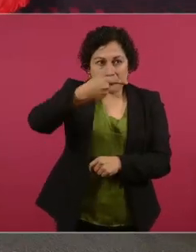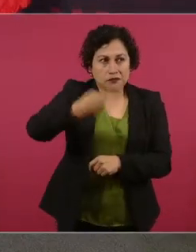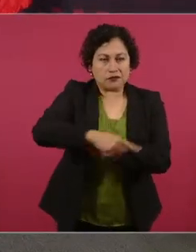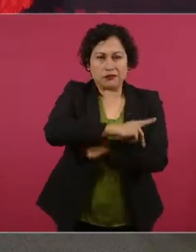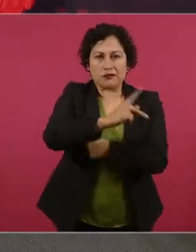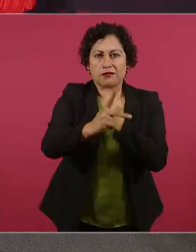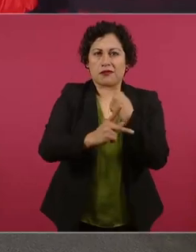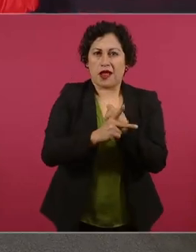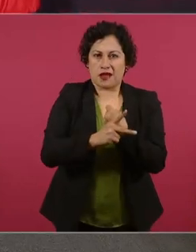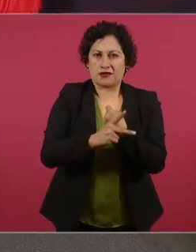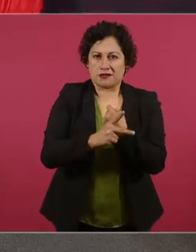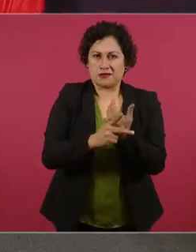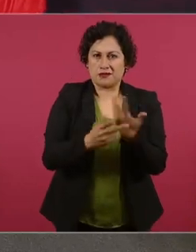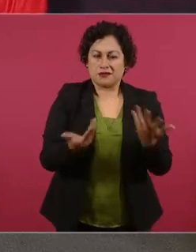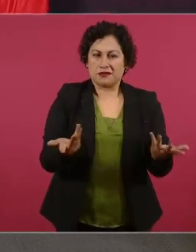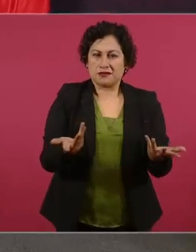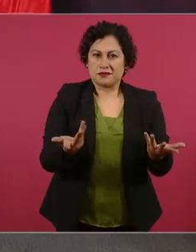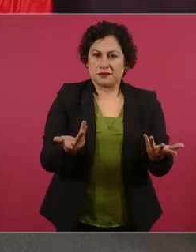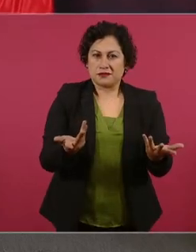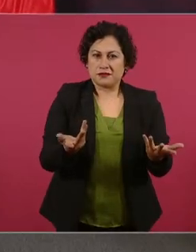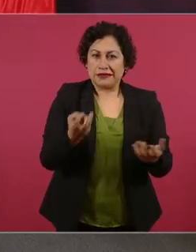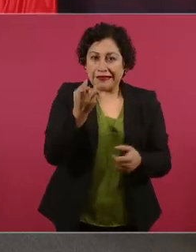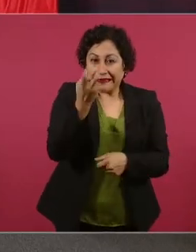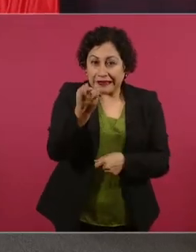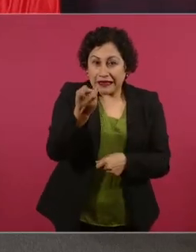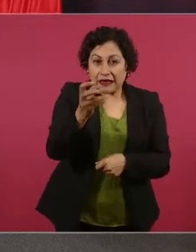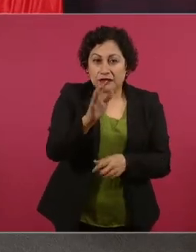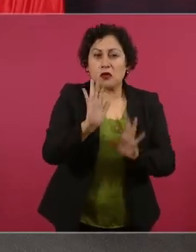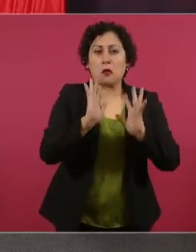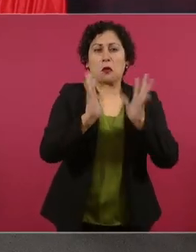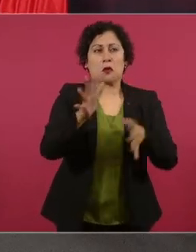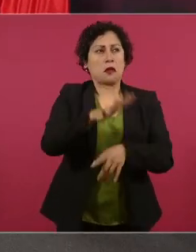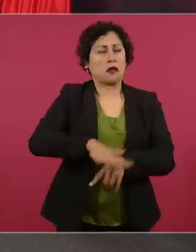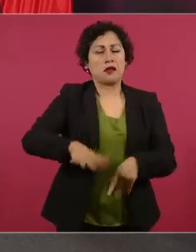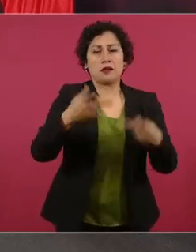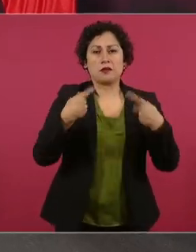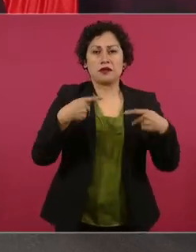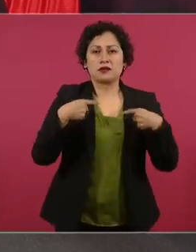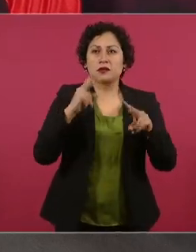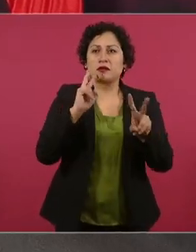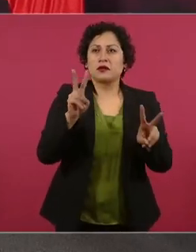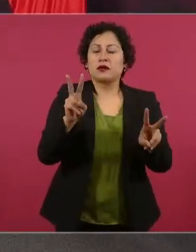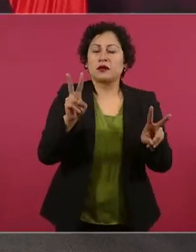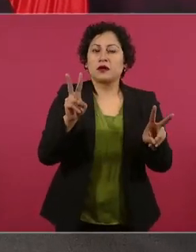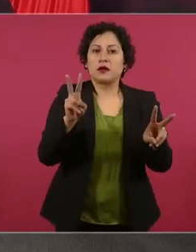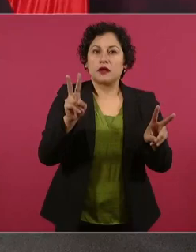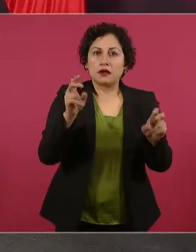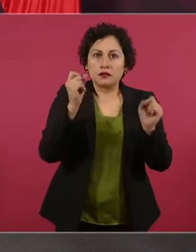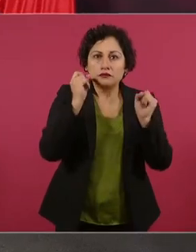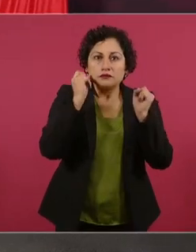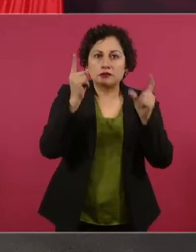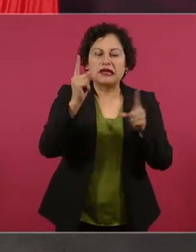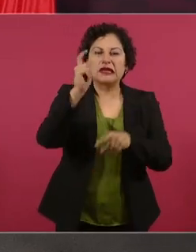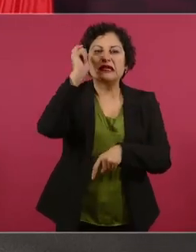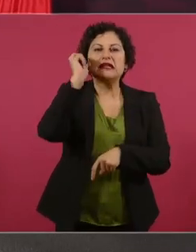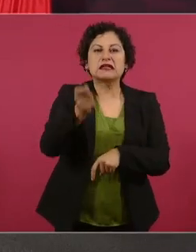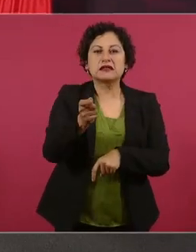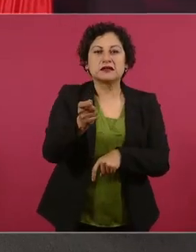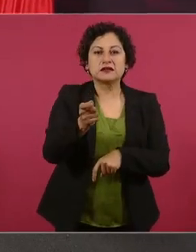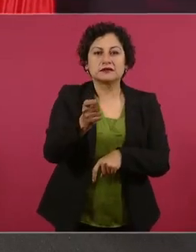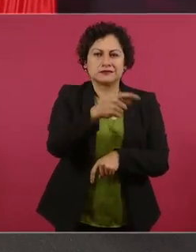Ya la gente va a saber que si regresa